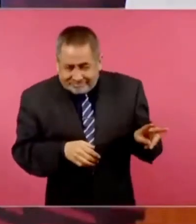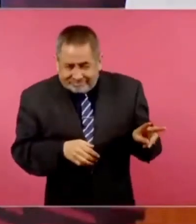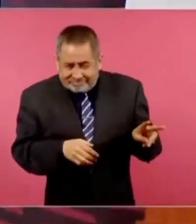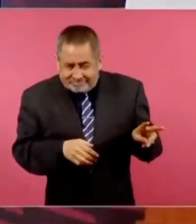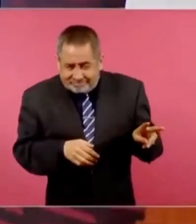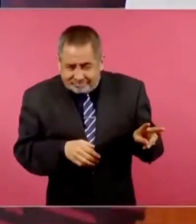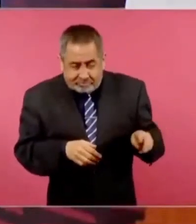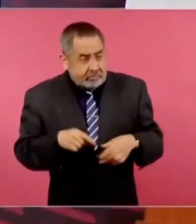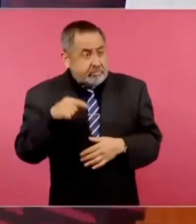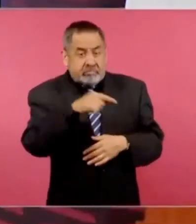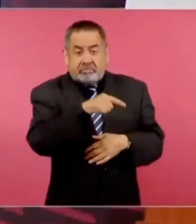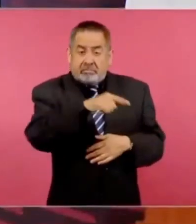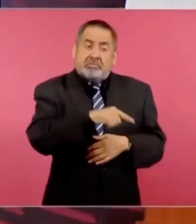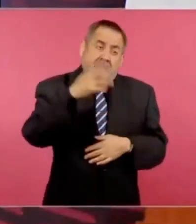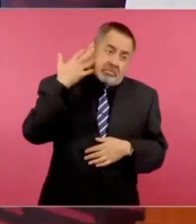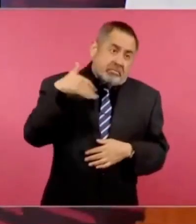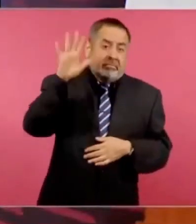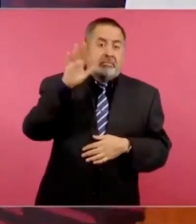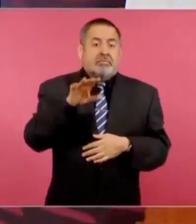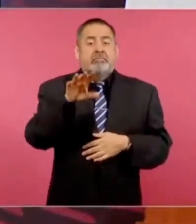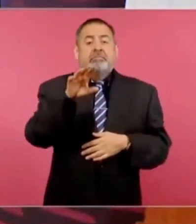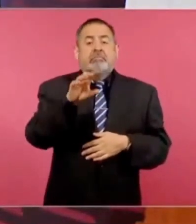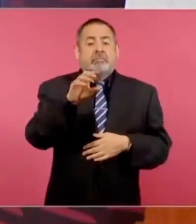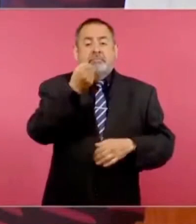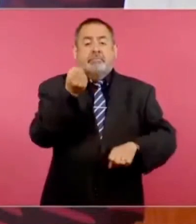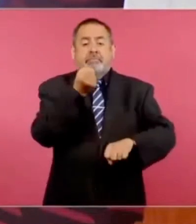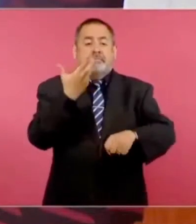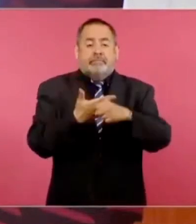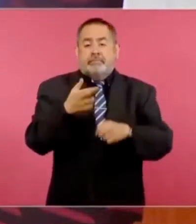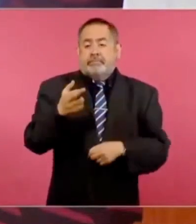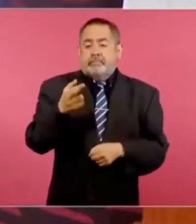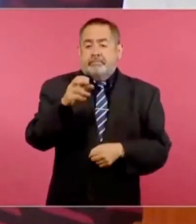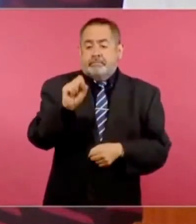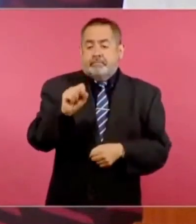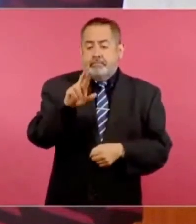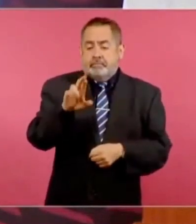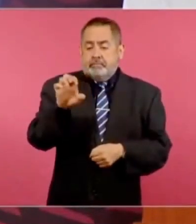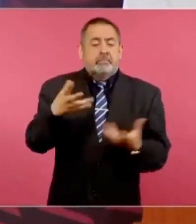llegó a ser secretario de Relaciones Exteriores de Fox.